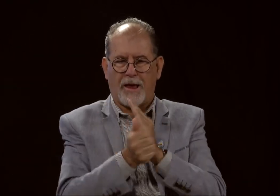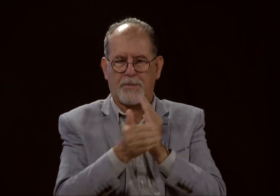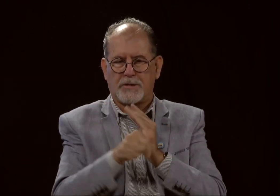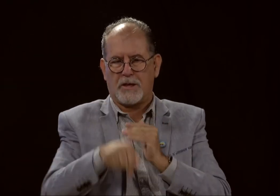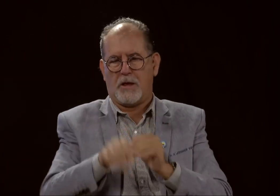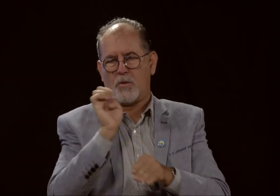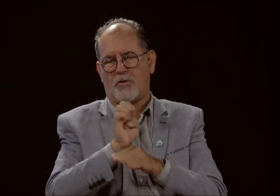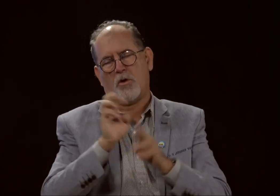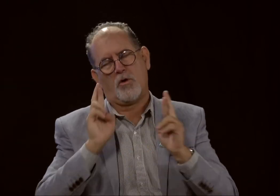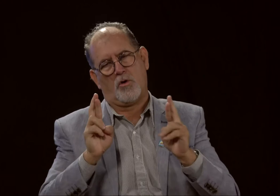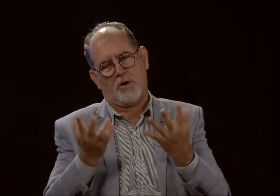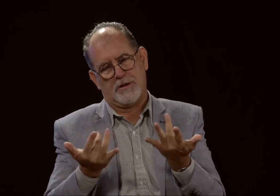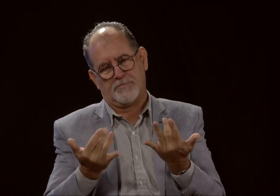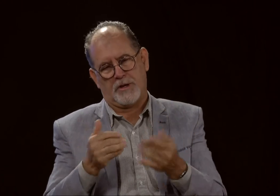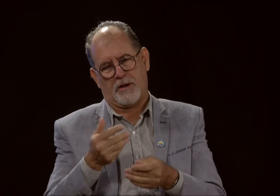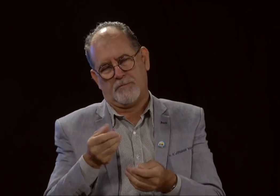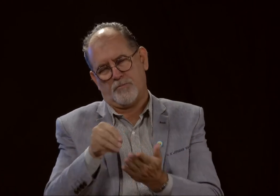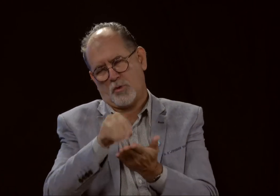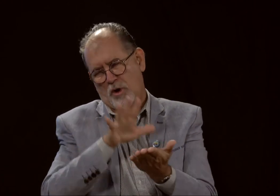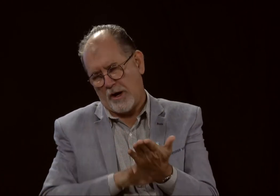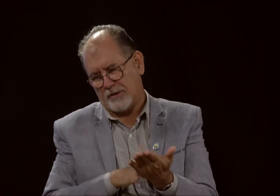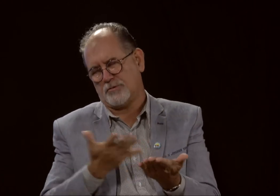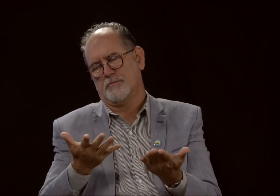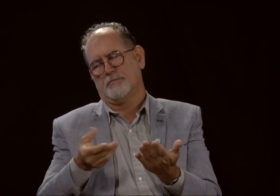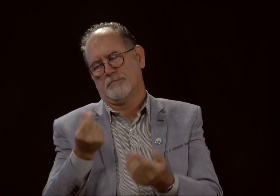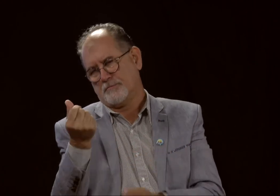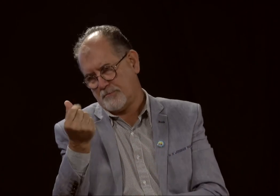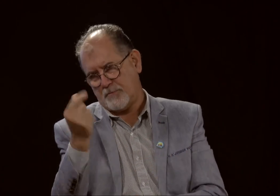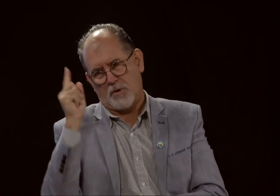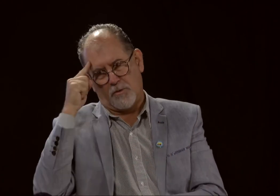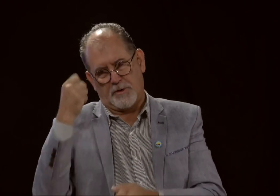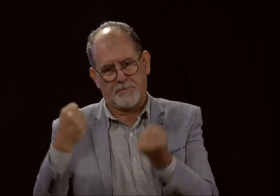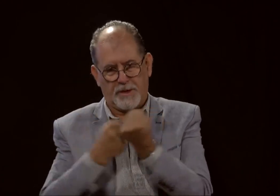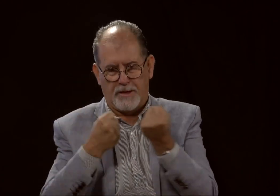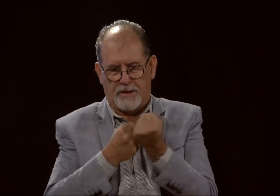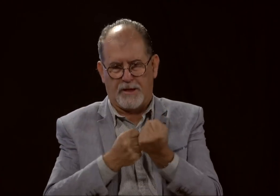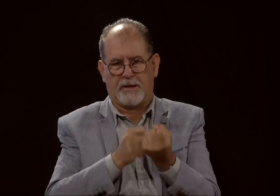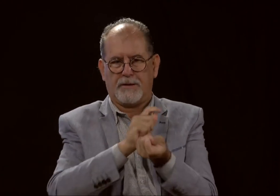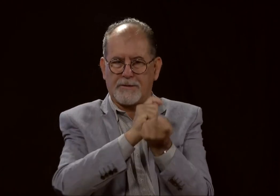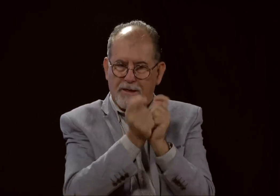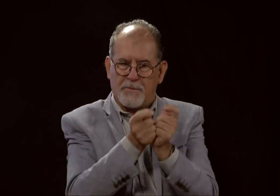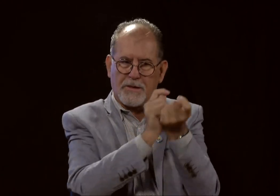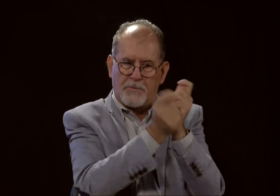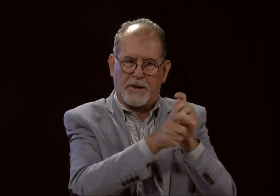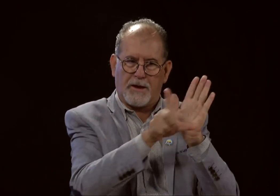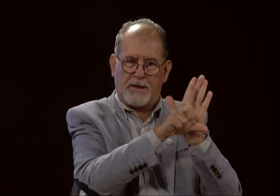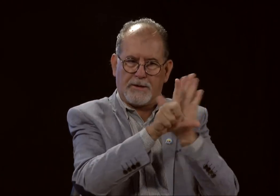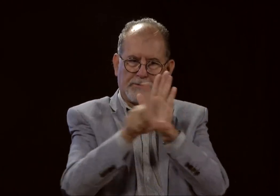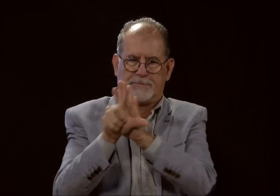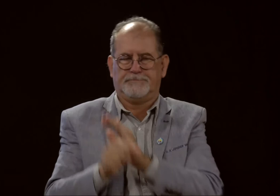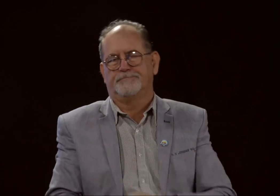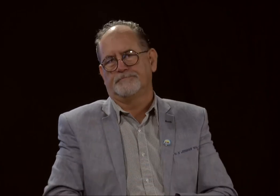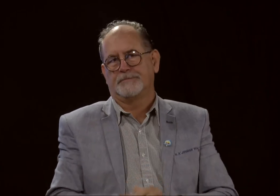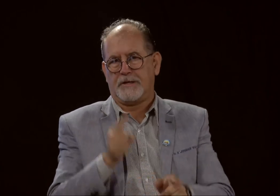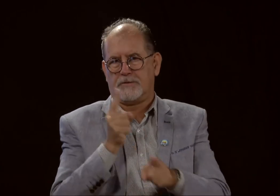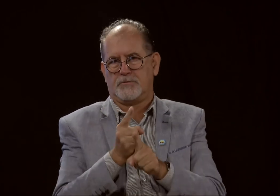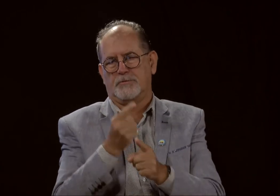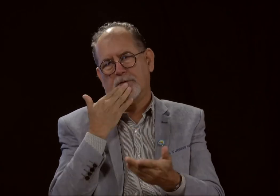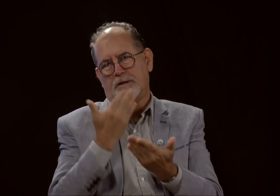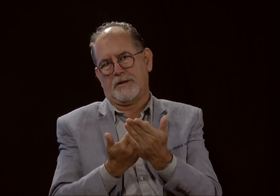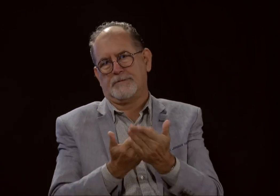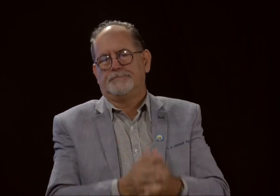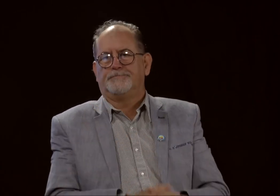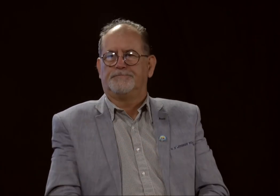estaríamos invitando a los compañeros para poder dar una capacitación, que hiciéramos el apoyo económico para